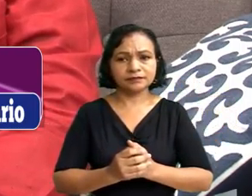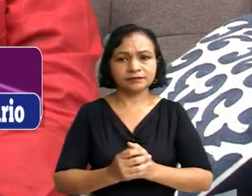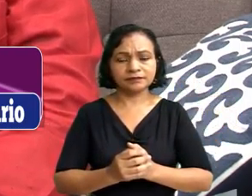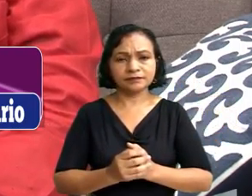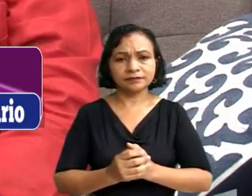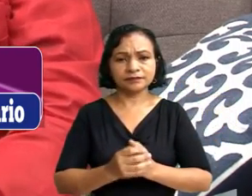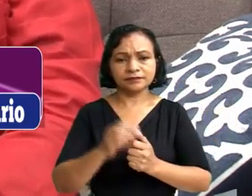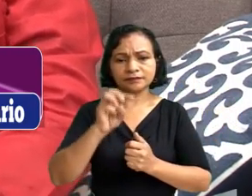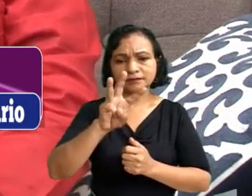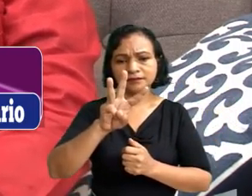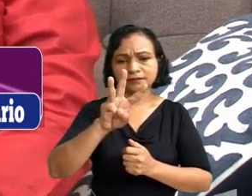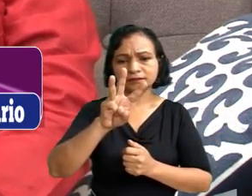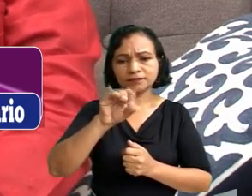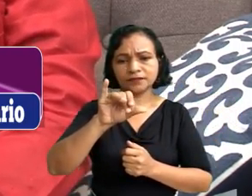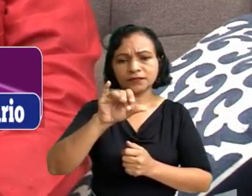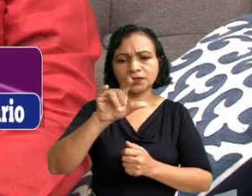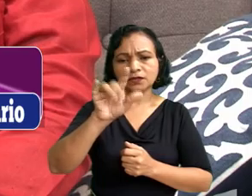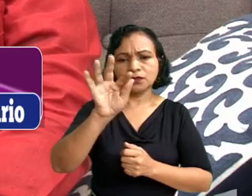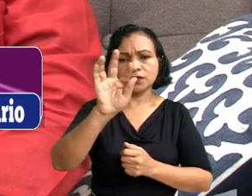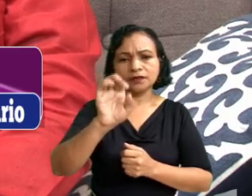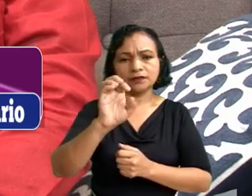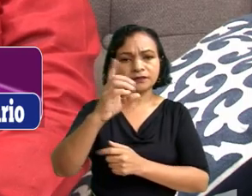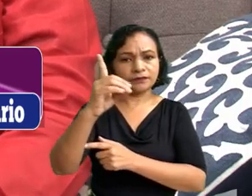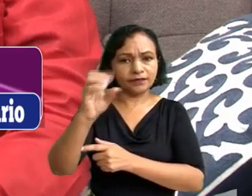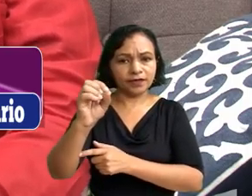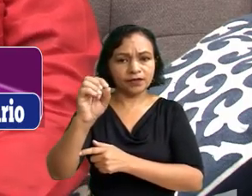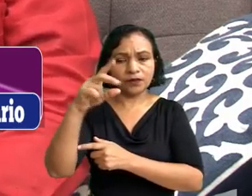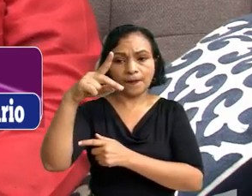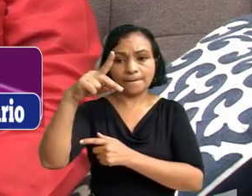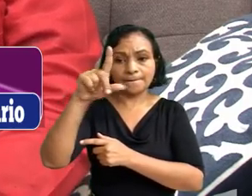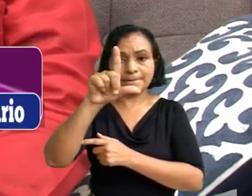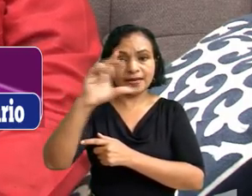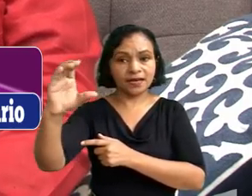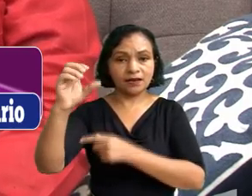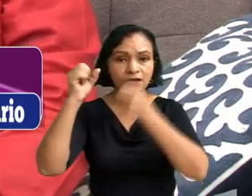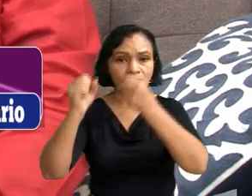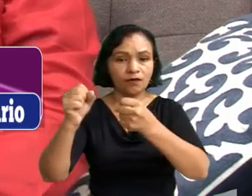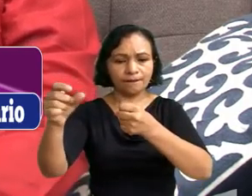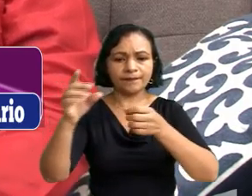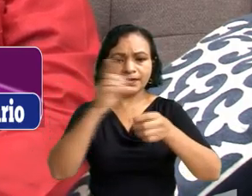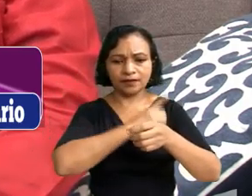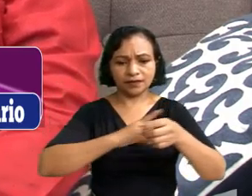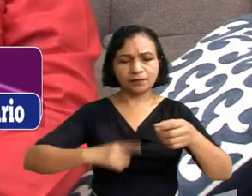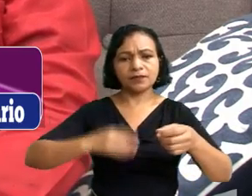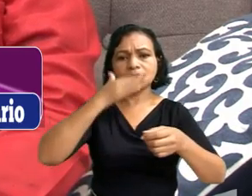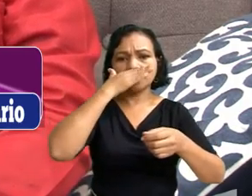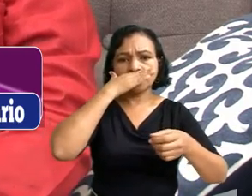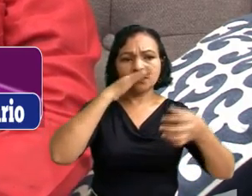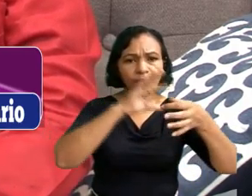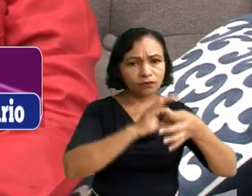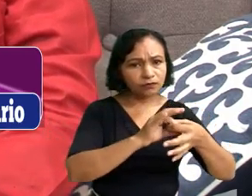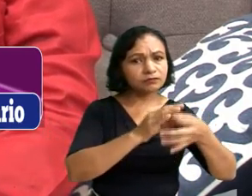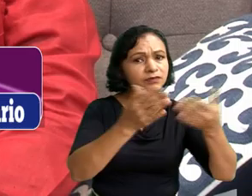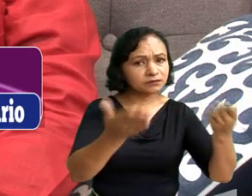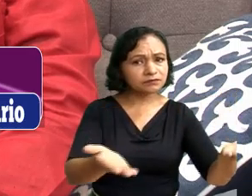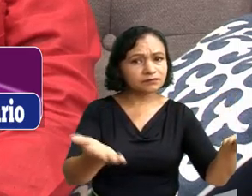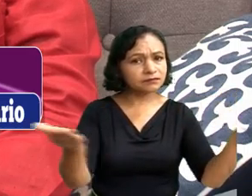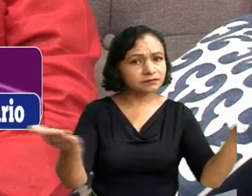el cerdo navarro liberal con su movimiento liberal es diputado de la alianza